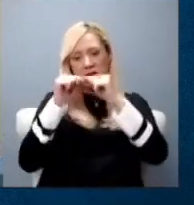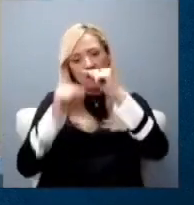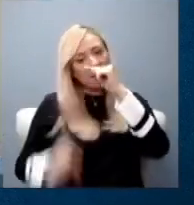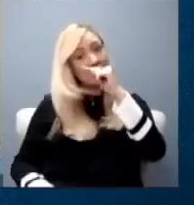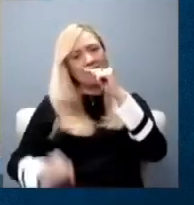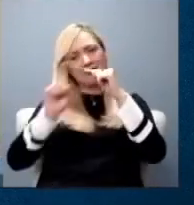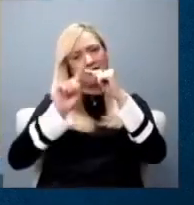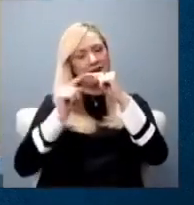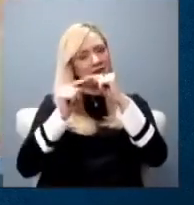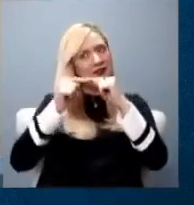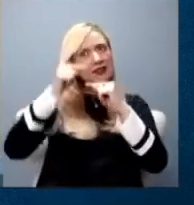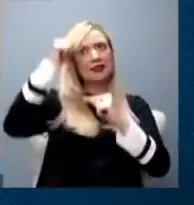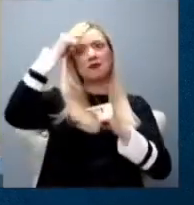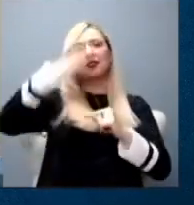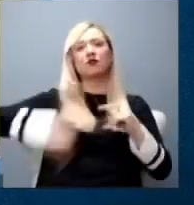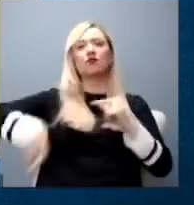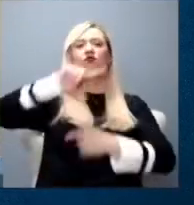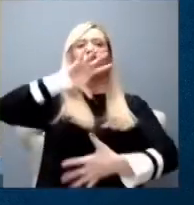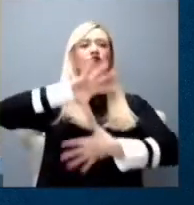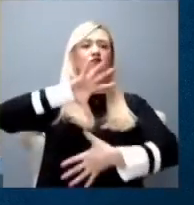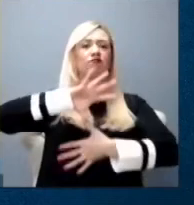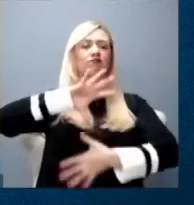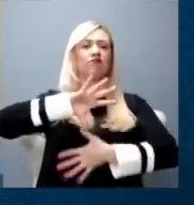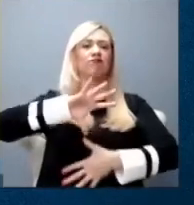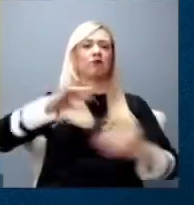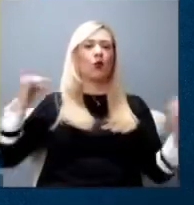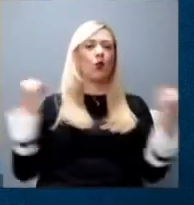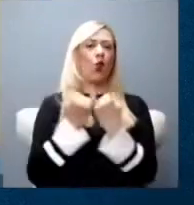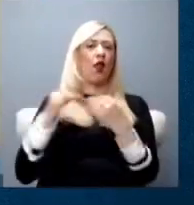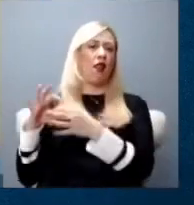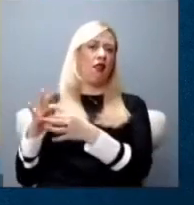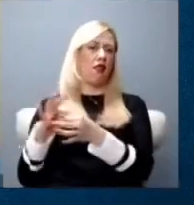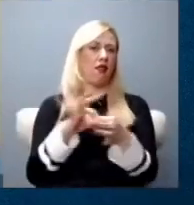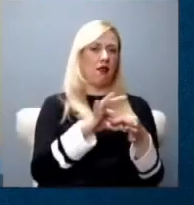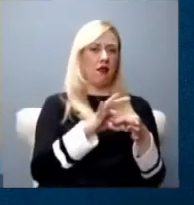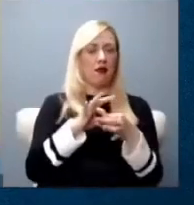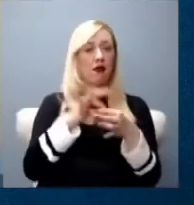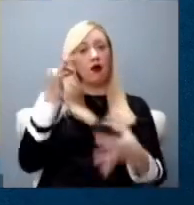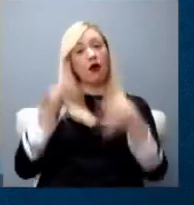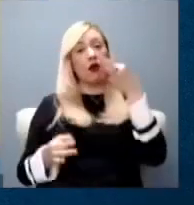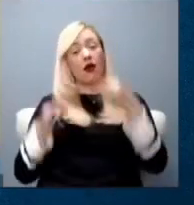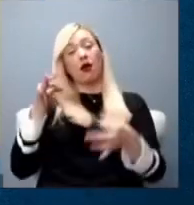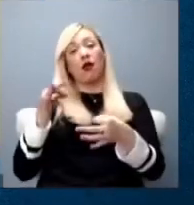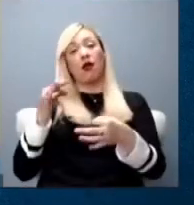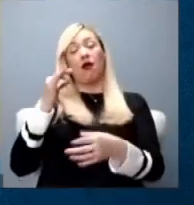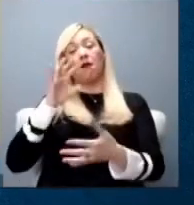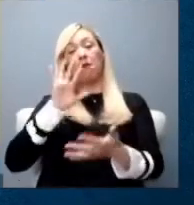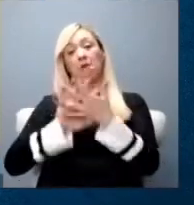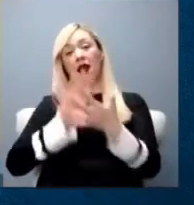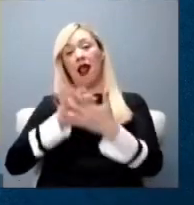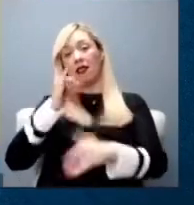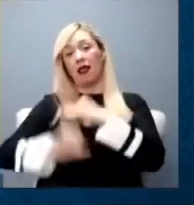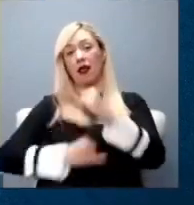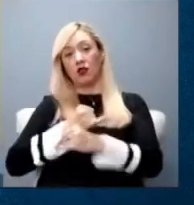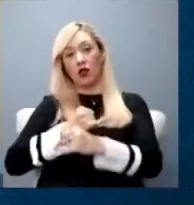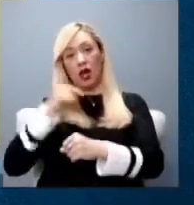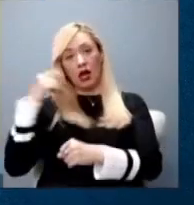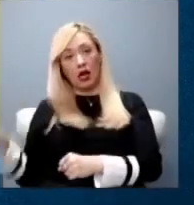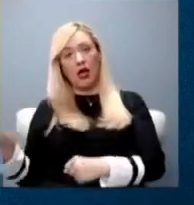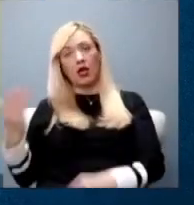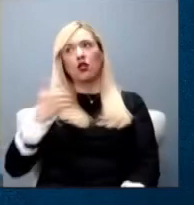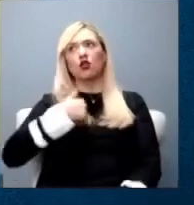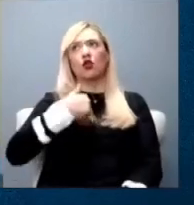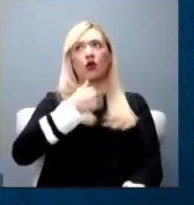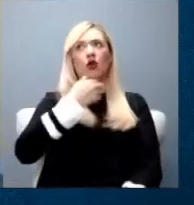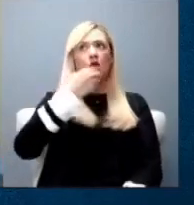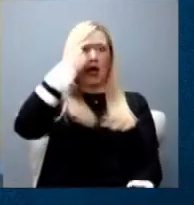para que en el continente tengamos ese piso mínimo común. Y finalmente, en relación con la Corte Penal Internacional, creo yo que es importante recordar